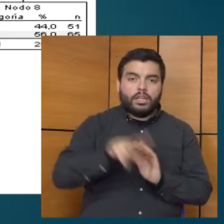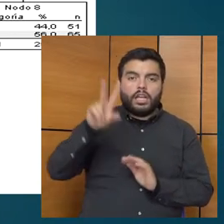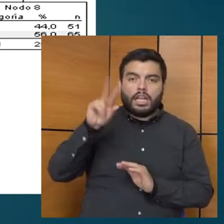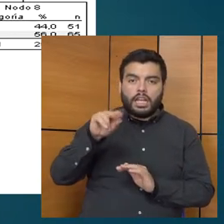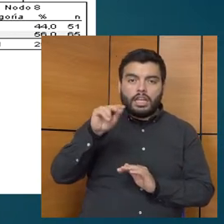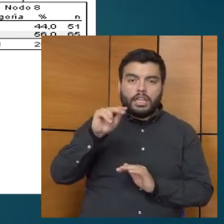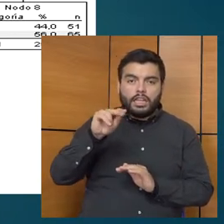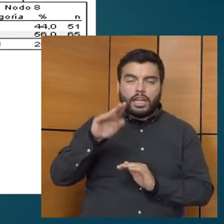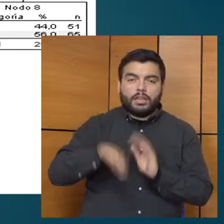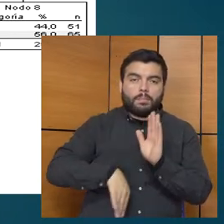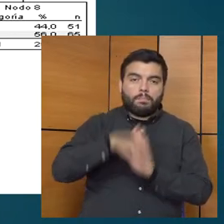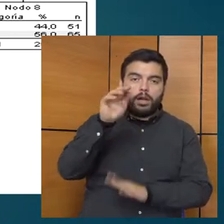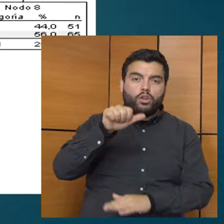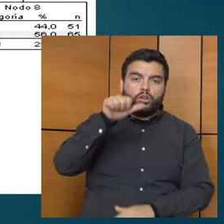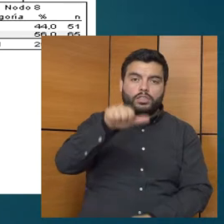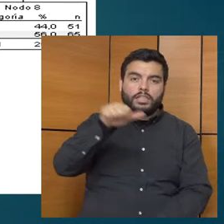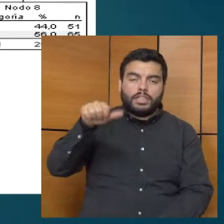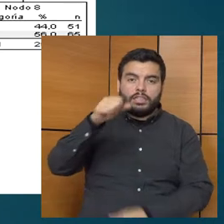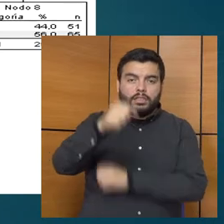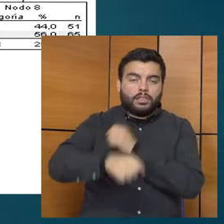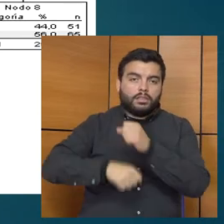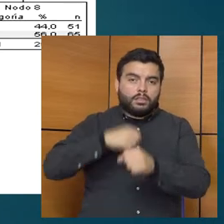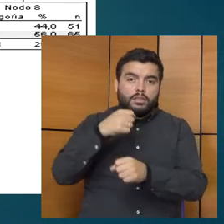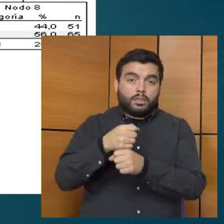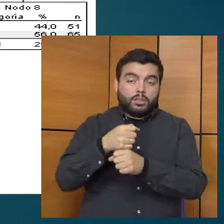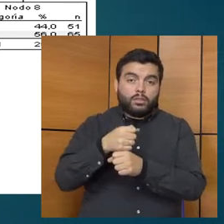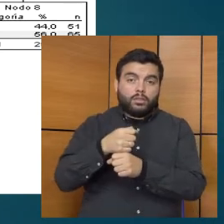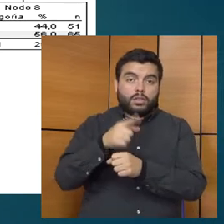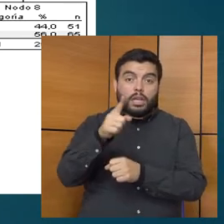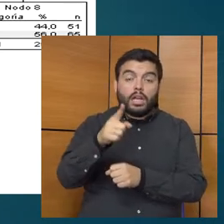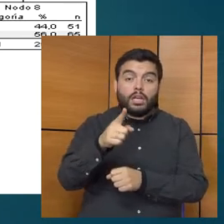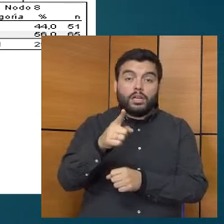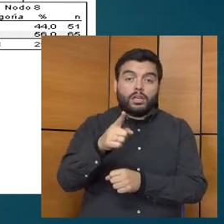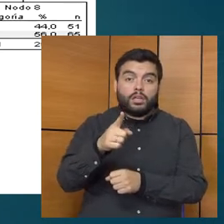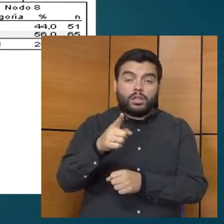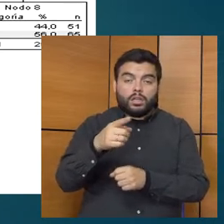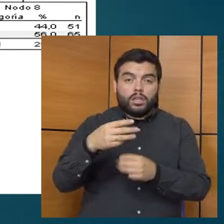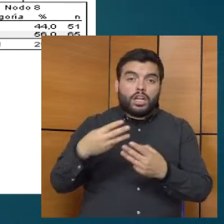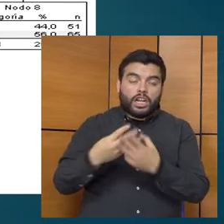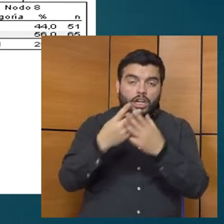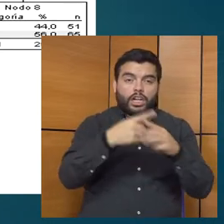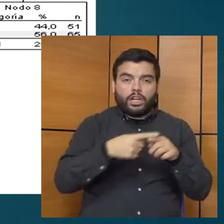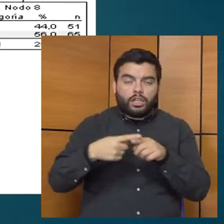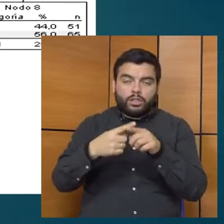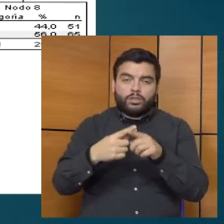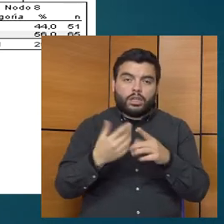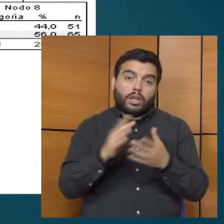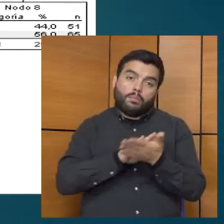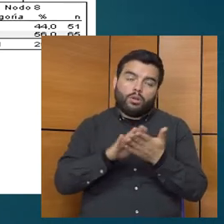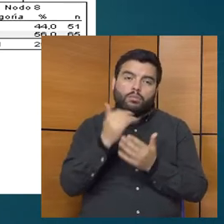de 66 años. Ahí en ese subgrupo el uso de esta red social era nulo.